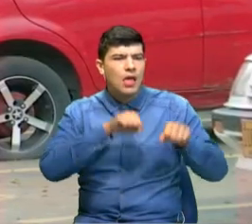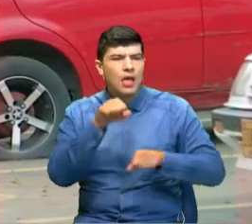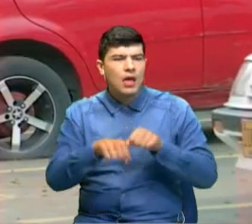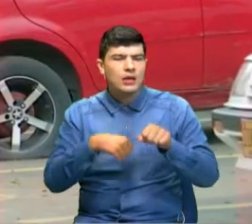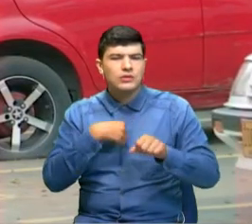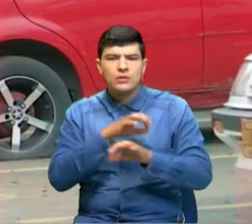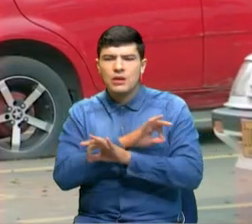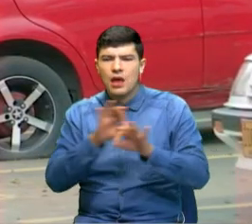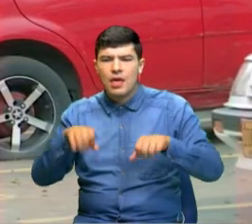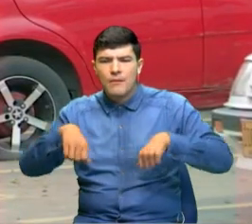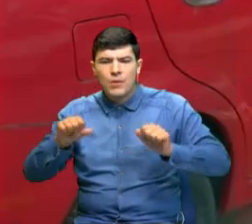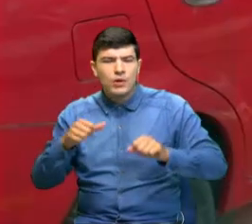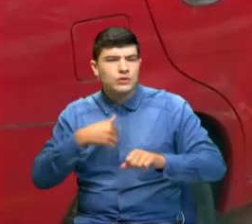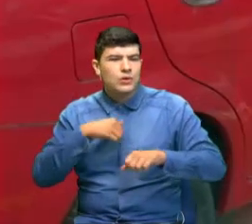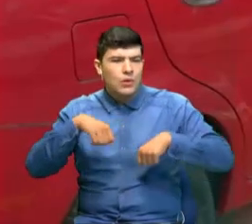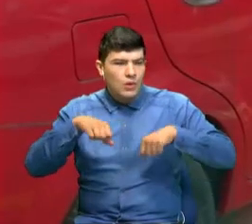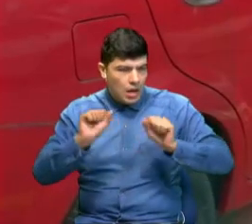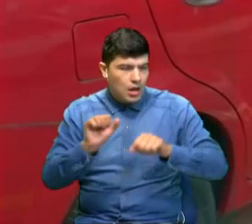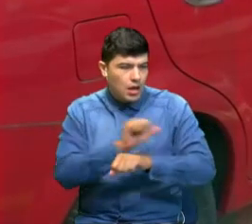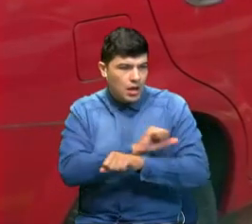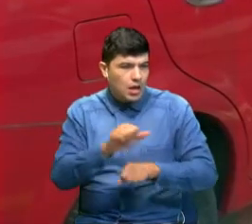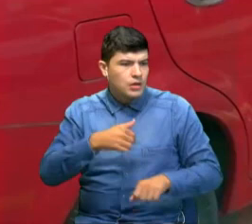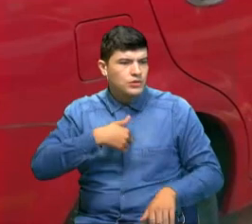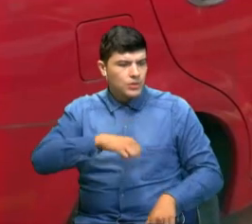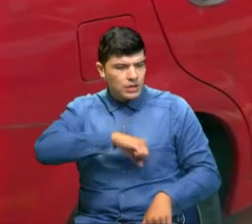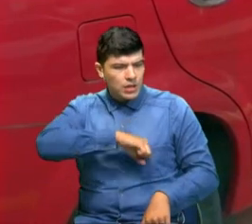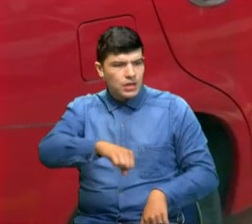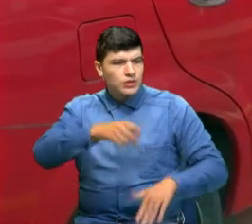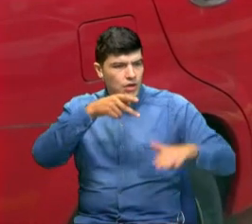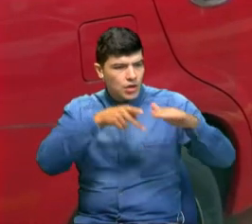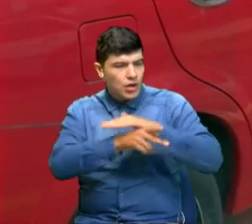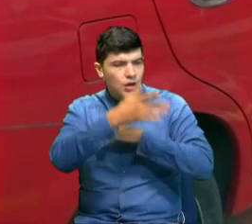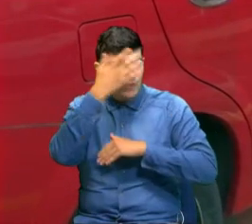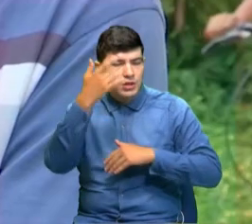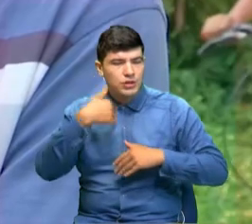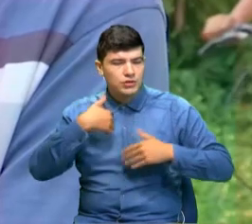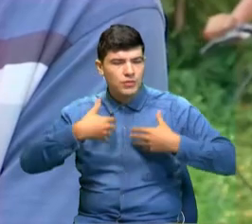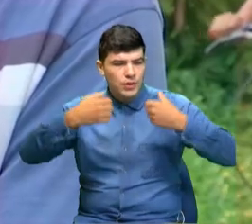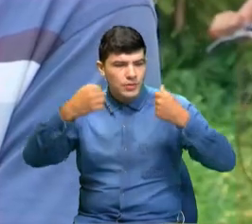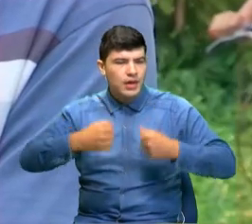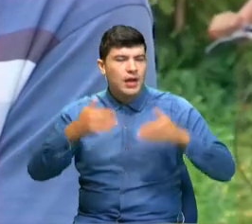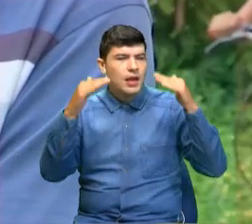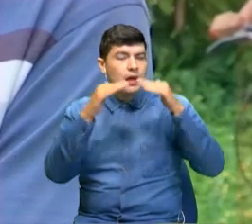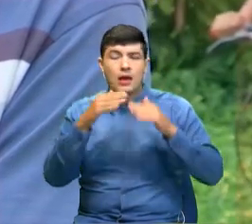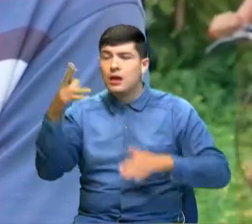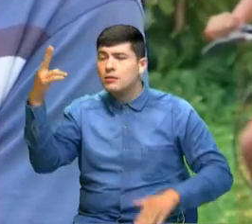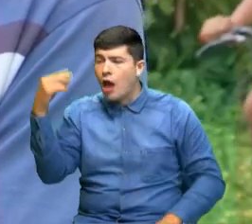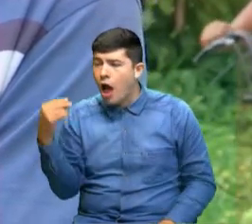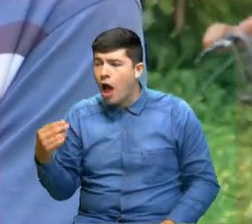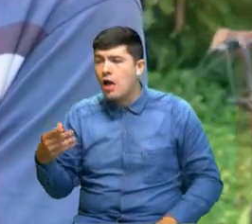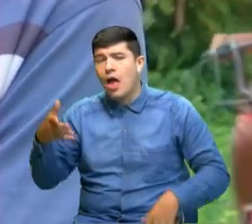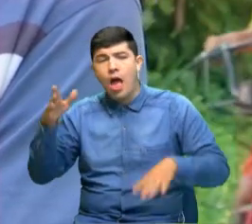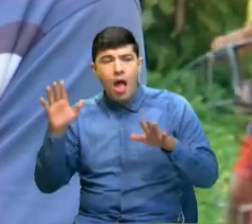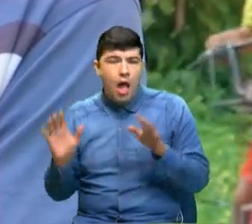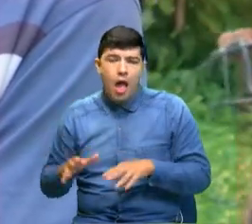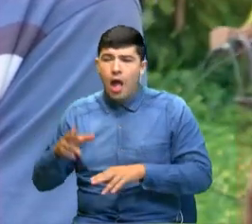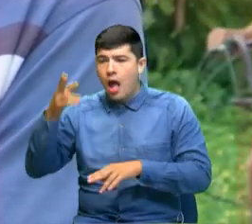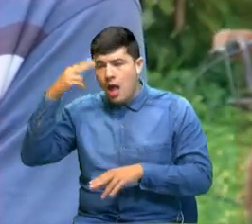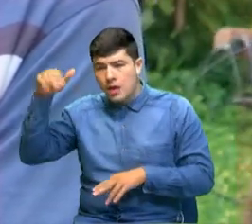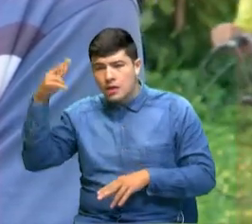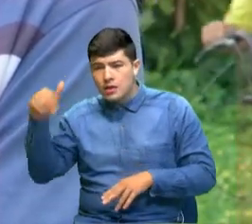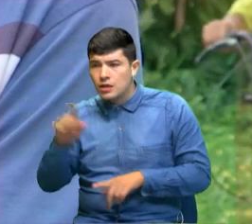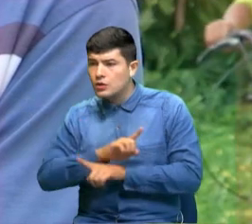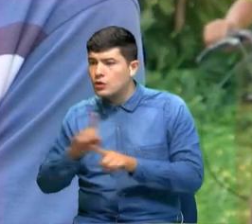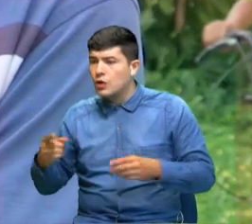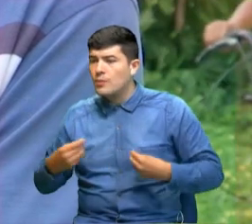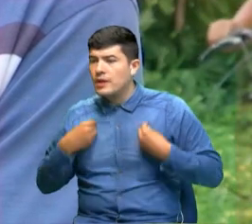ni una moto, ni tengo carro. Entonces yo también tengo derecho a los parqueaderos porque yo también soy titular. Que no, porque el nieto no vivía acá,